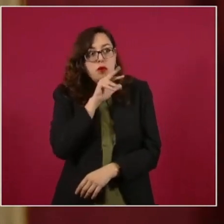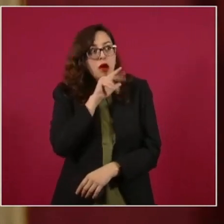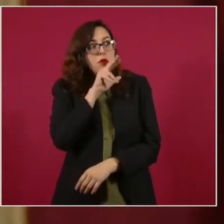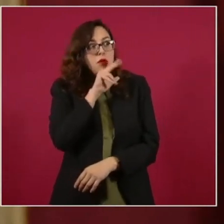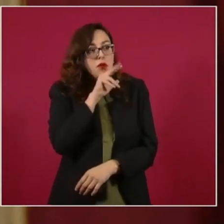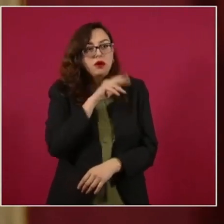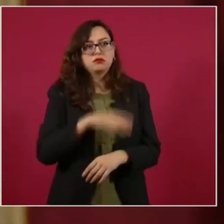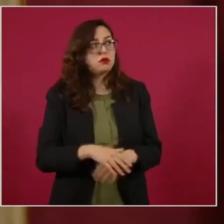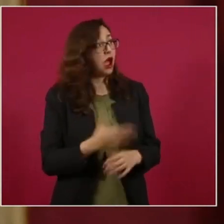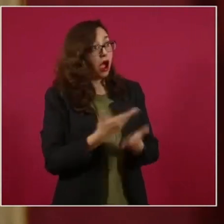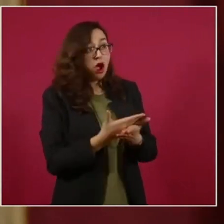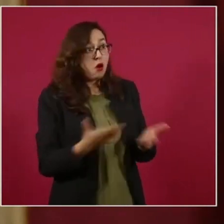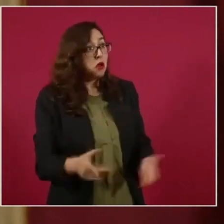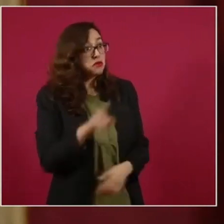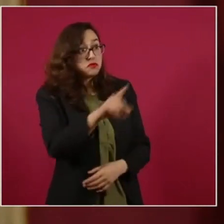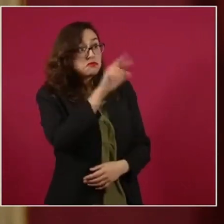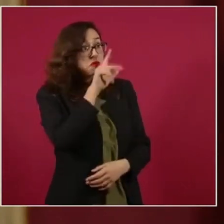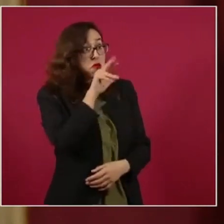Ahora ya no.